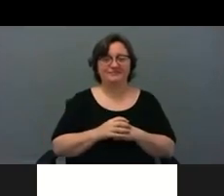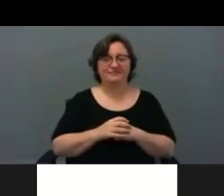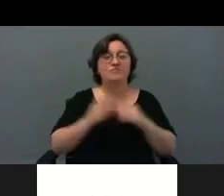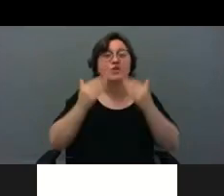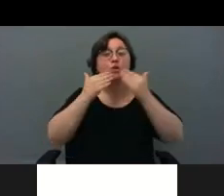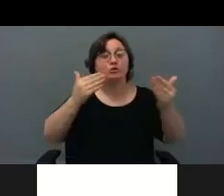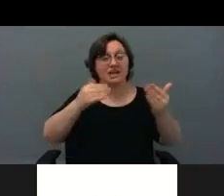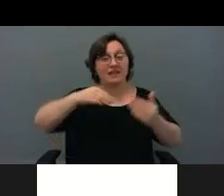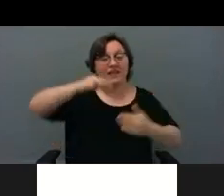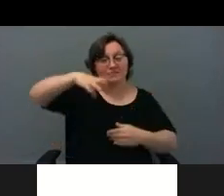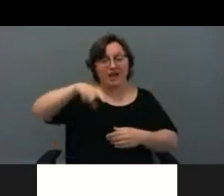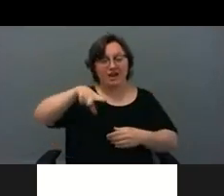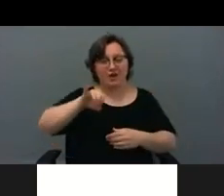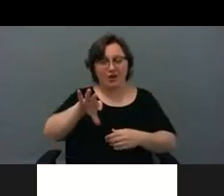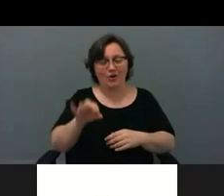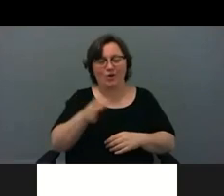Muchas gracias a ti, Manolo.